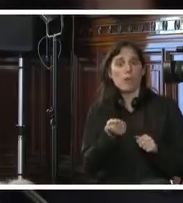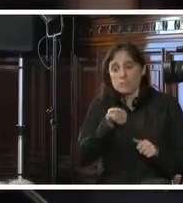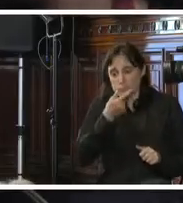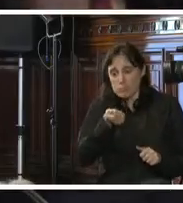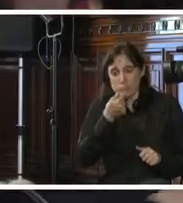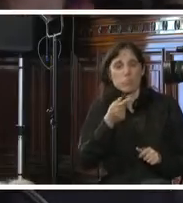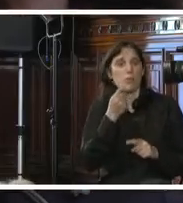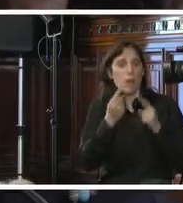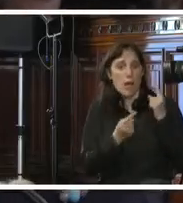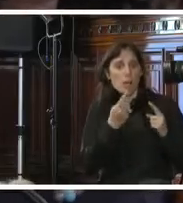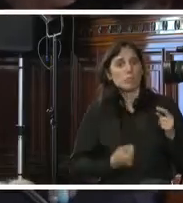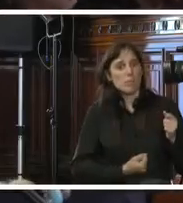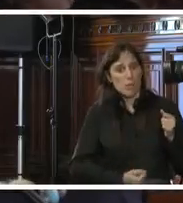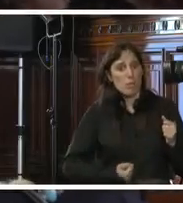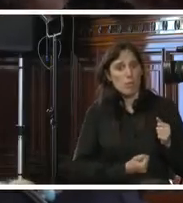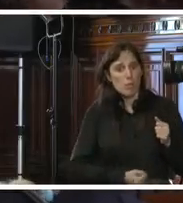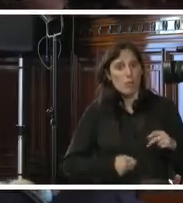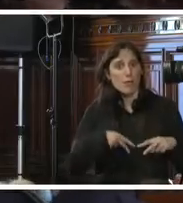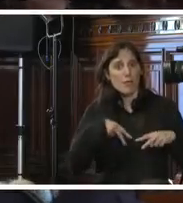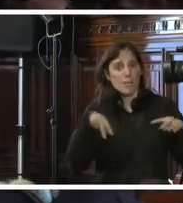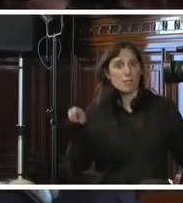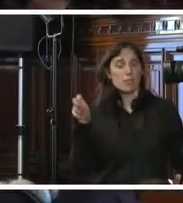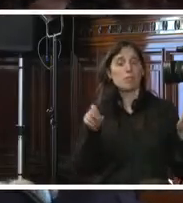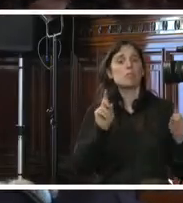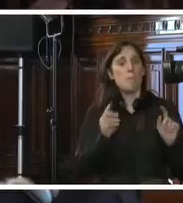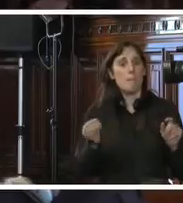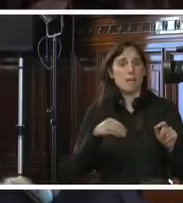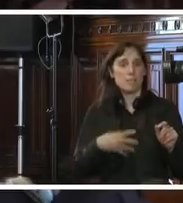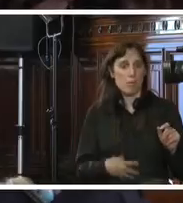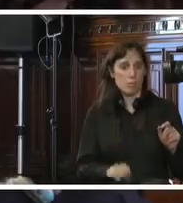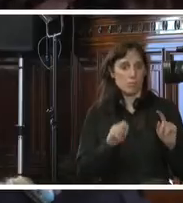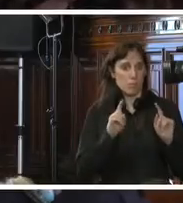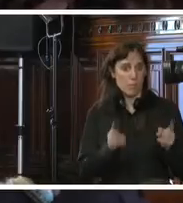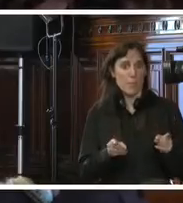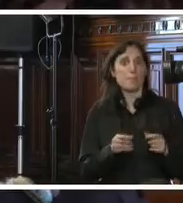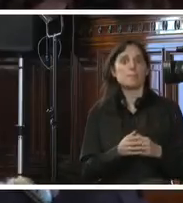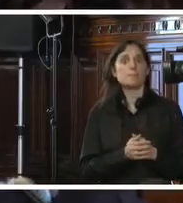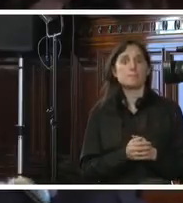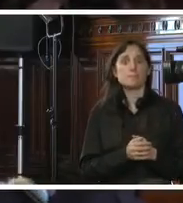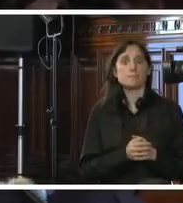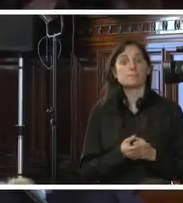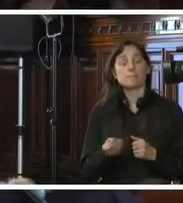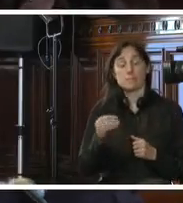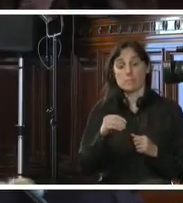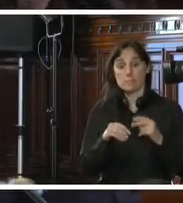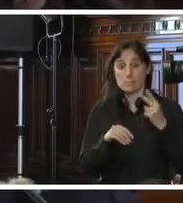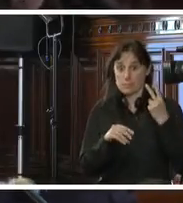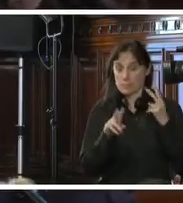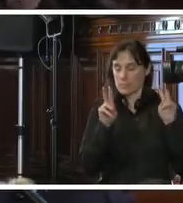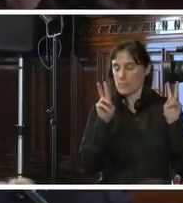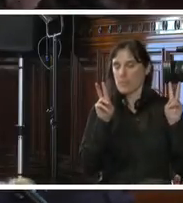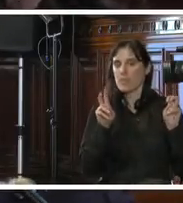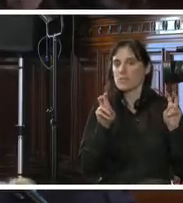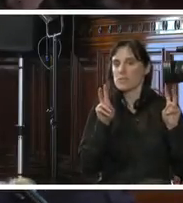de emergencia, servicios ginecológicos, incluyendo el acceso a la interrupción del embarazo. En el segundo aspecto, respecto a